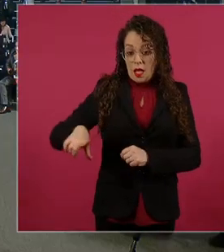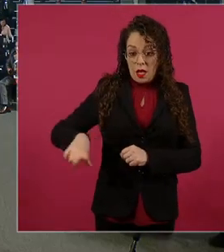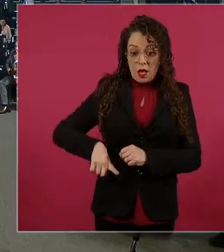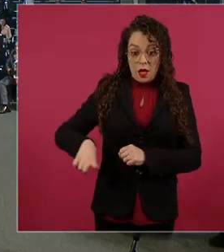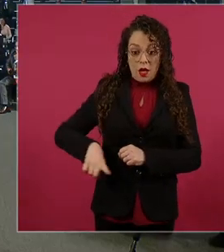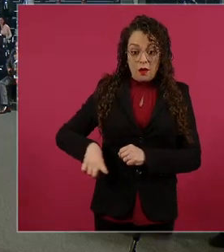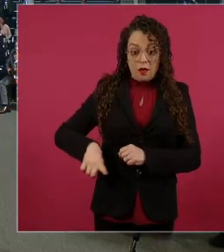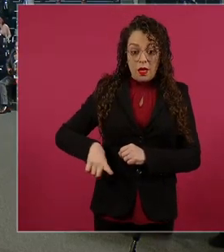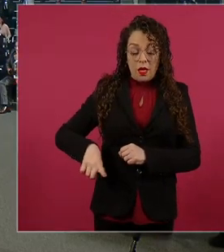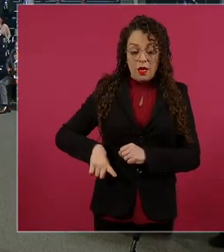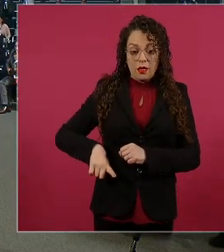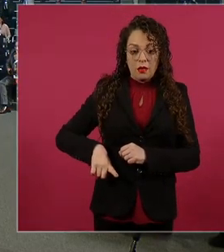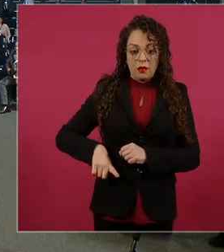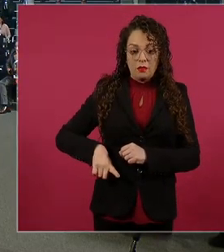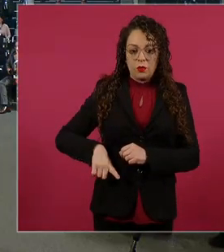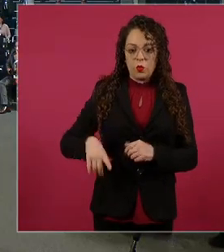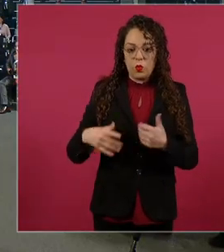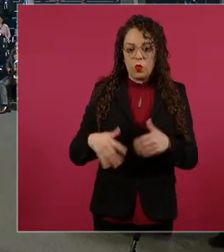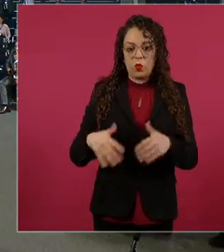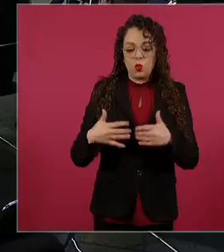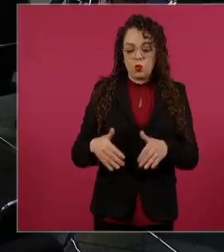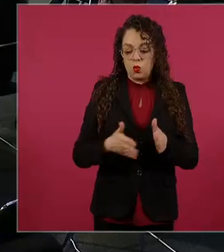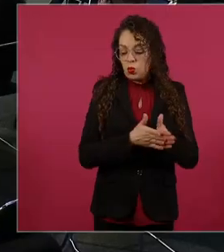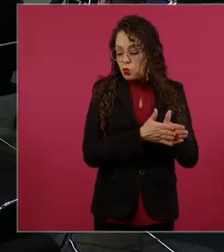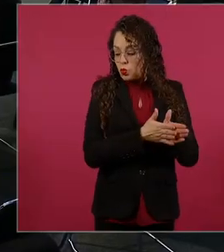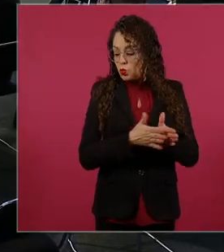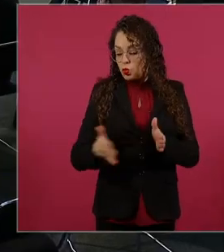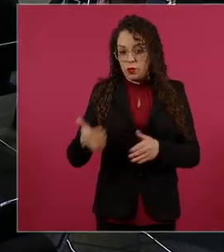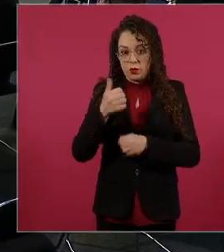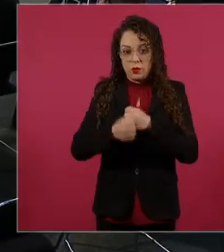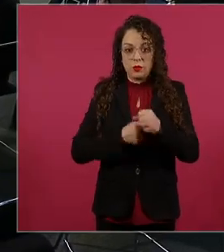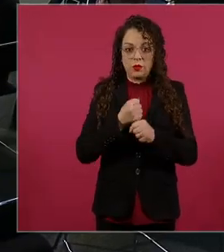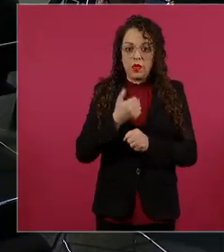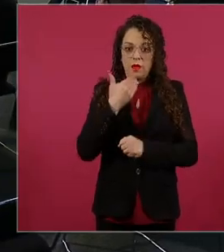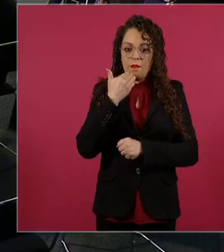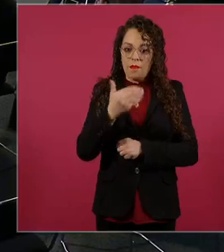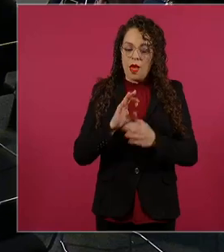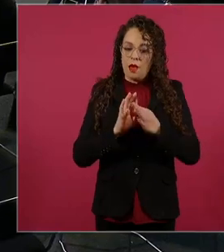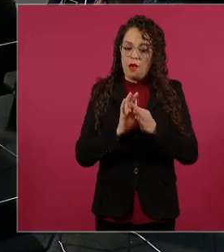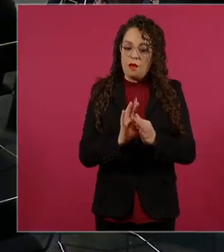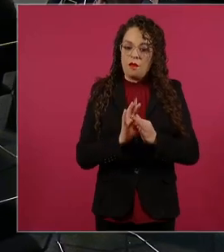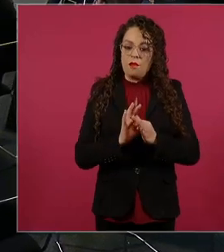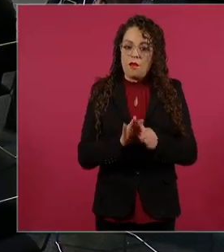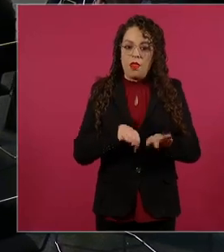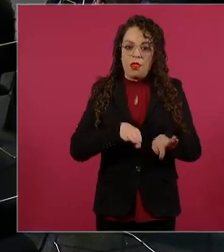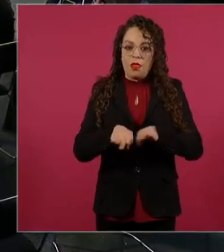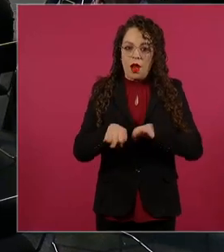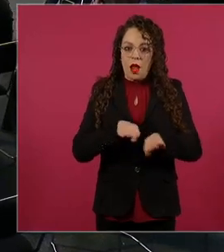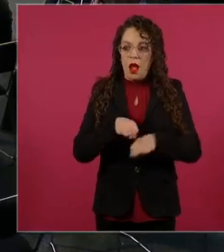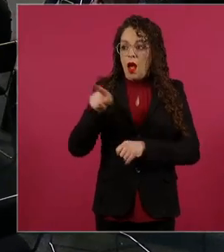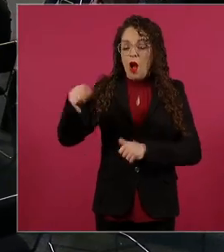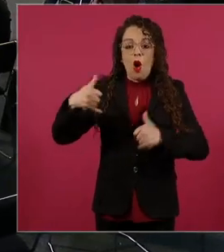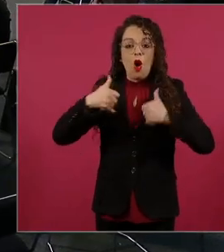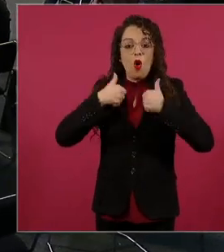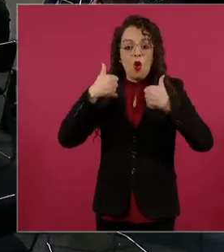y como están jóvenes pues tienen